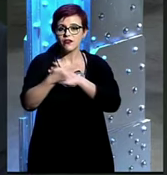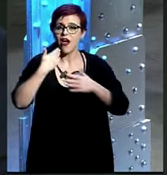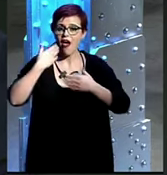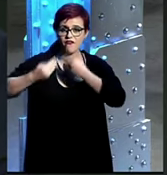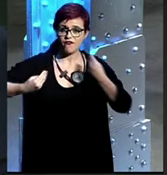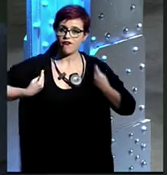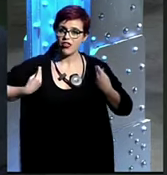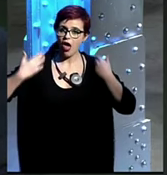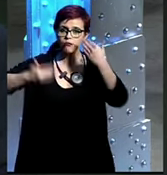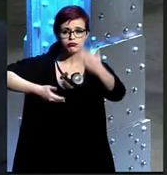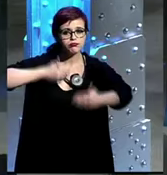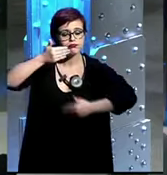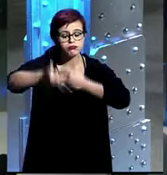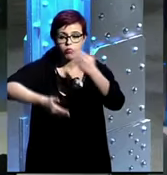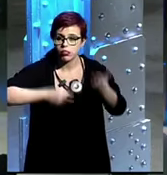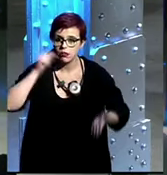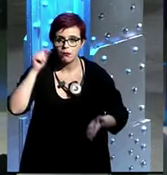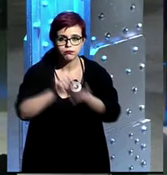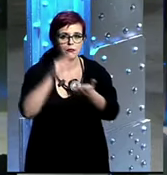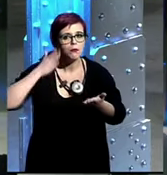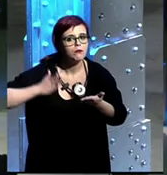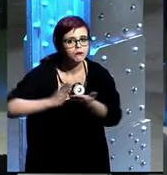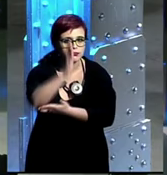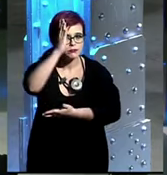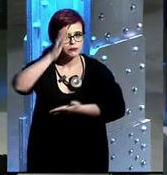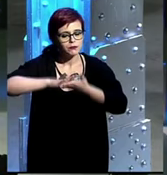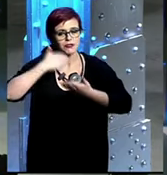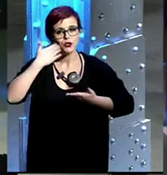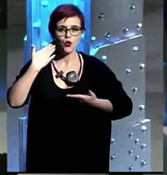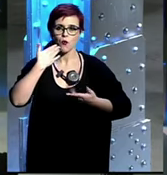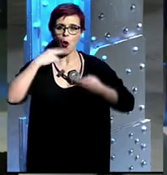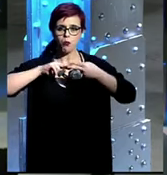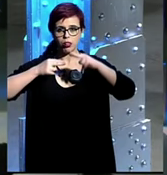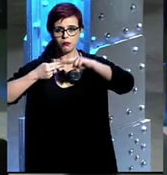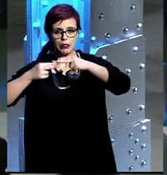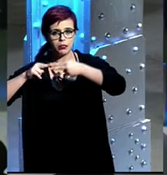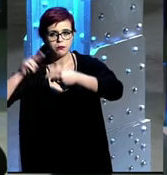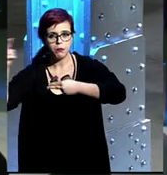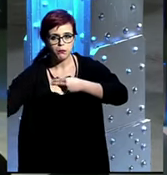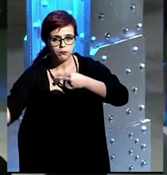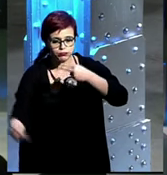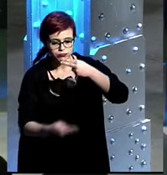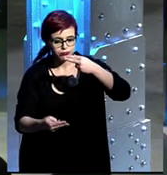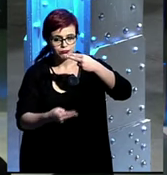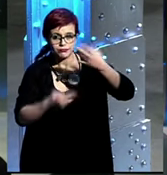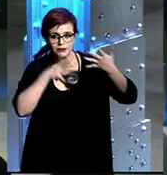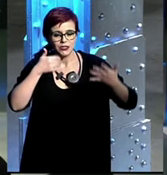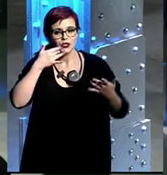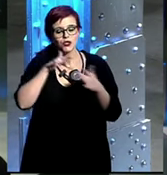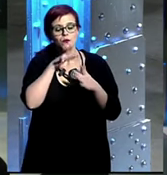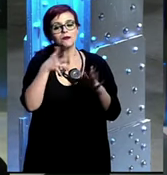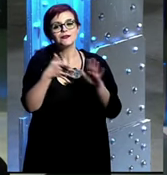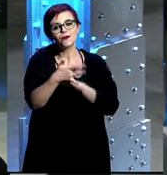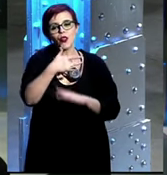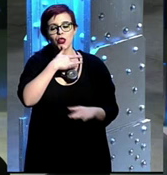se rompe, algo funciona, algo no encaja, no encajamos con el mundo y entonces nos deprimimos. Es una historia de desamor, dice